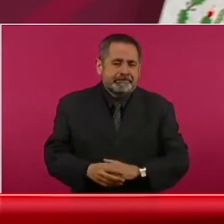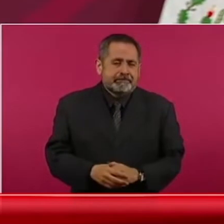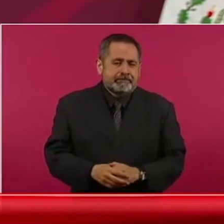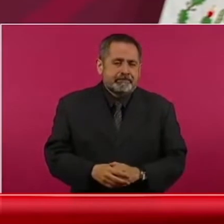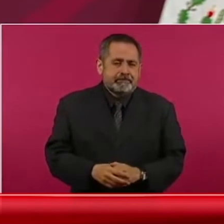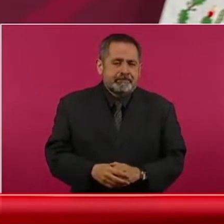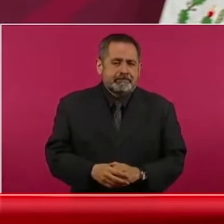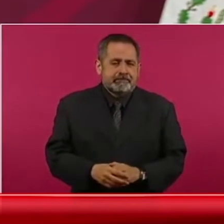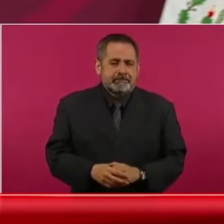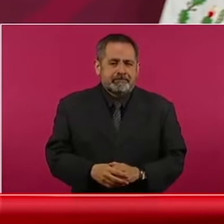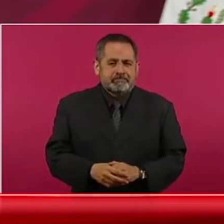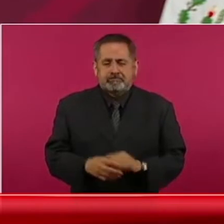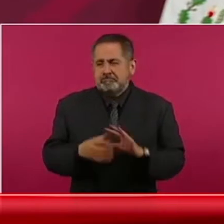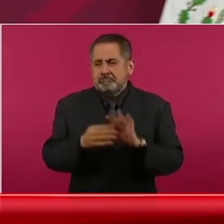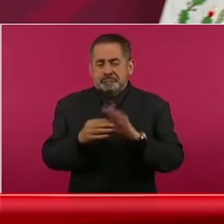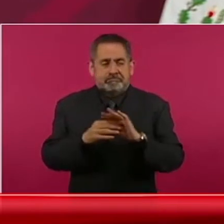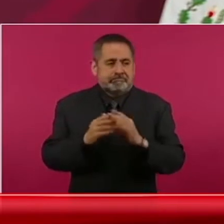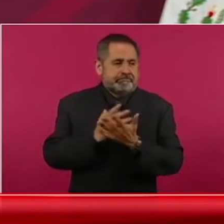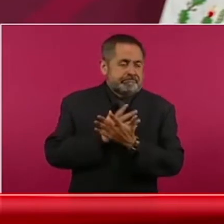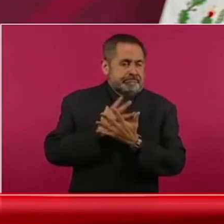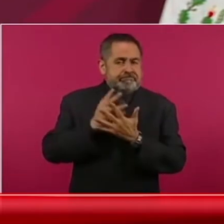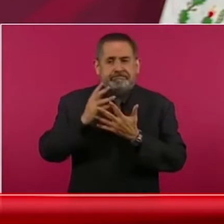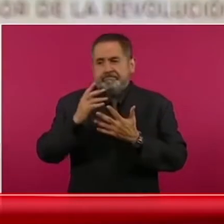se desbordan las pasiones.